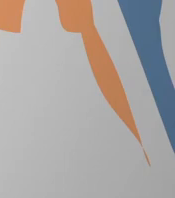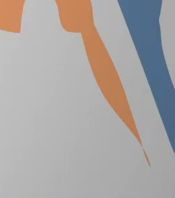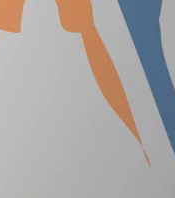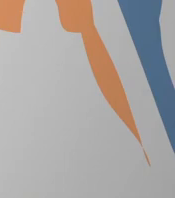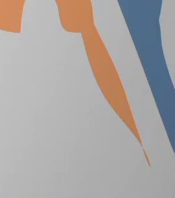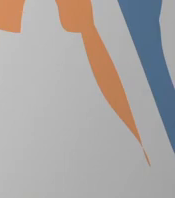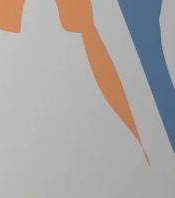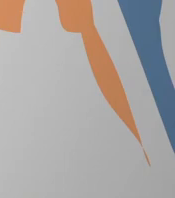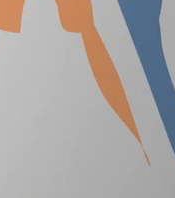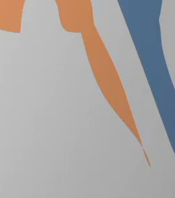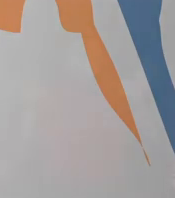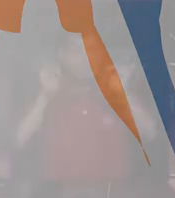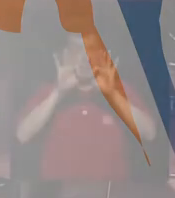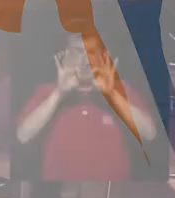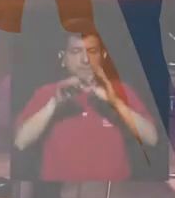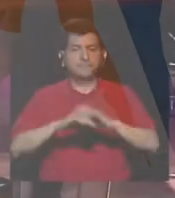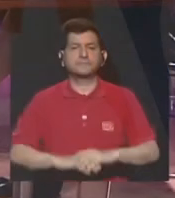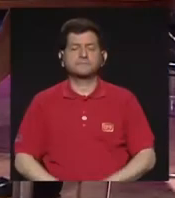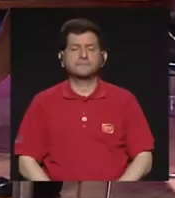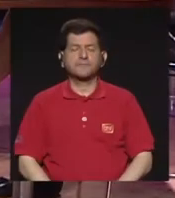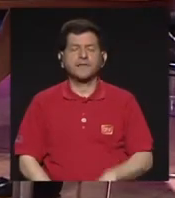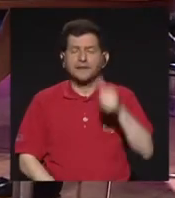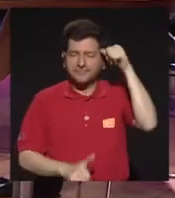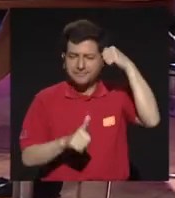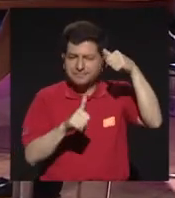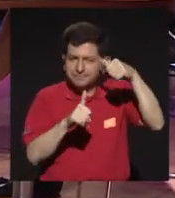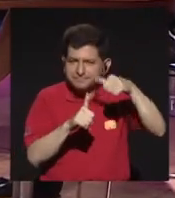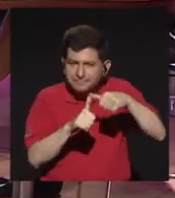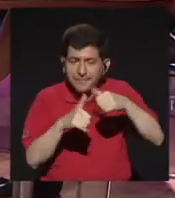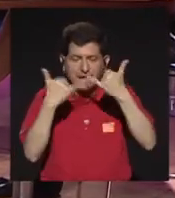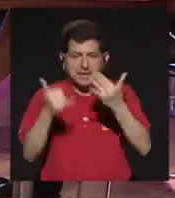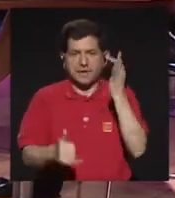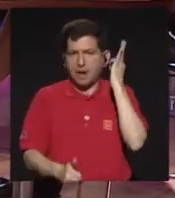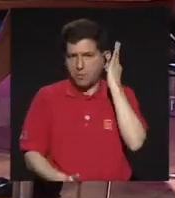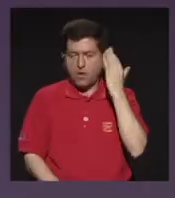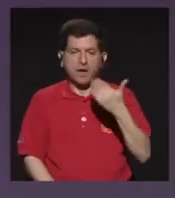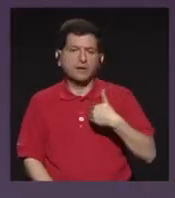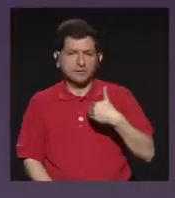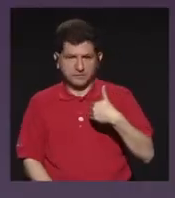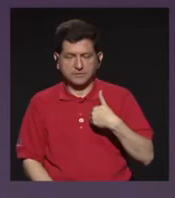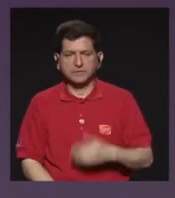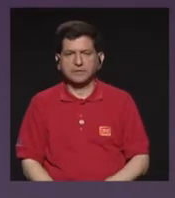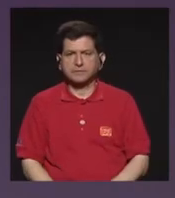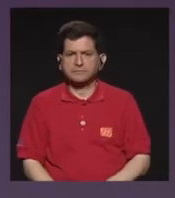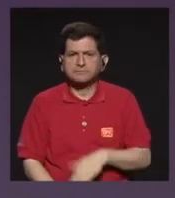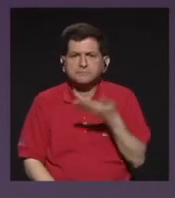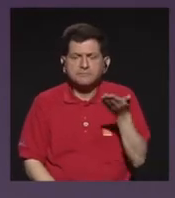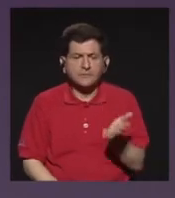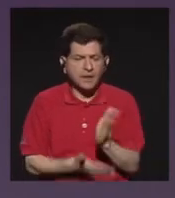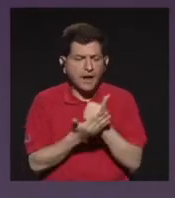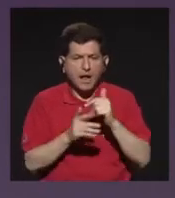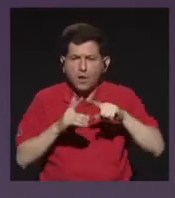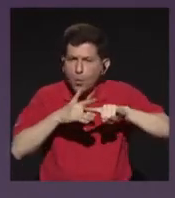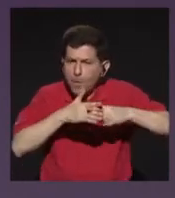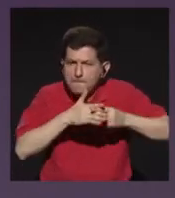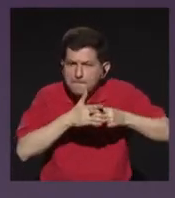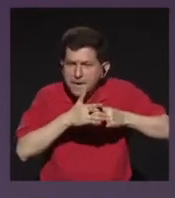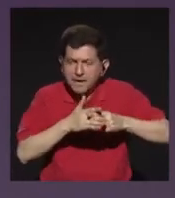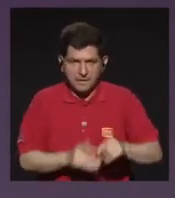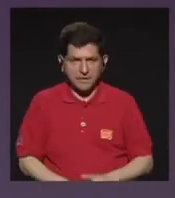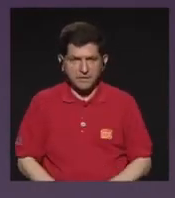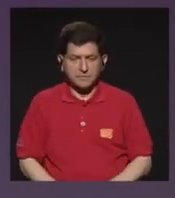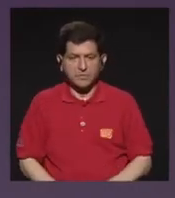Bueno, muy importante retomar que ya las mujeres contamos con algunos mecanismos que son